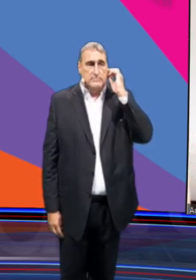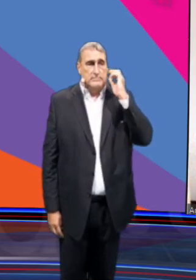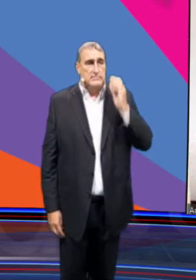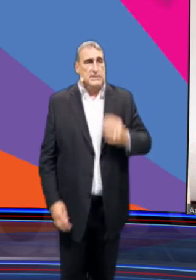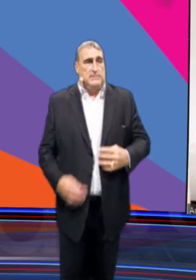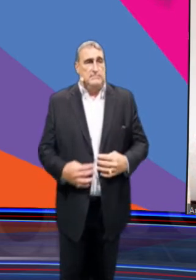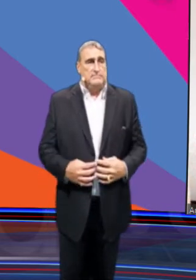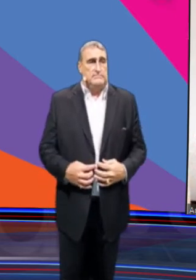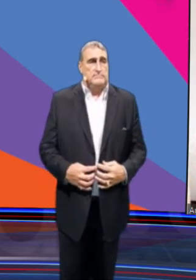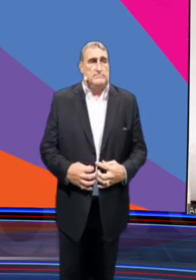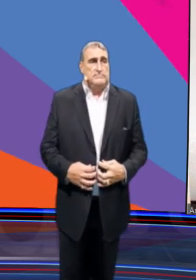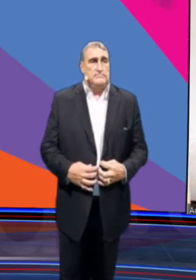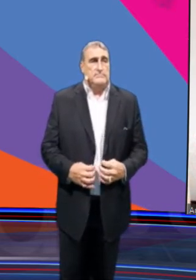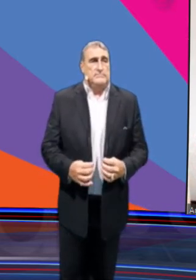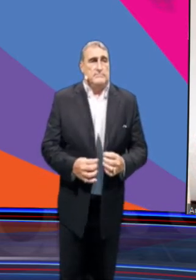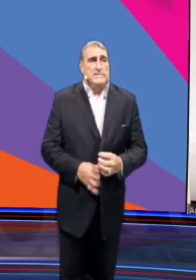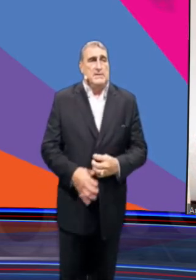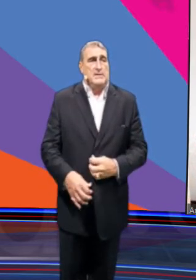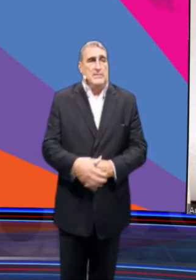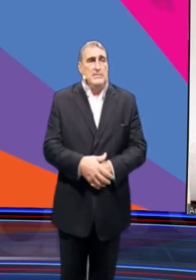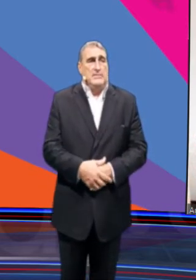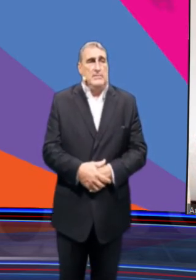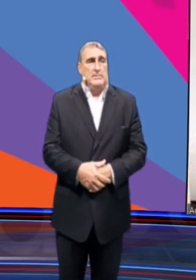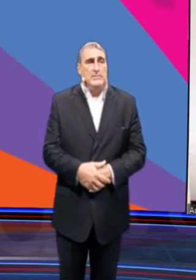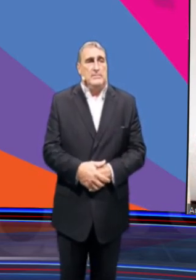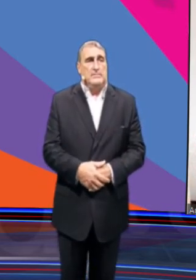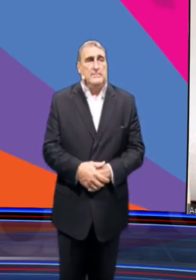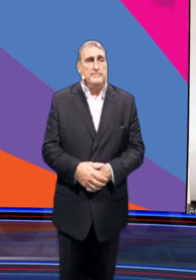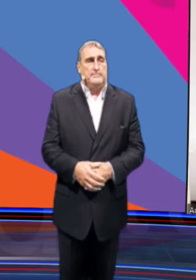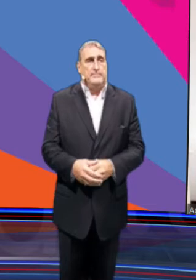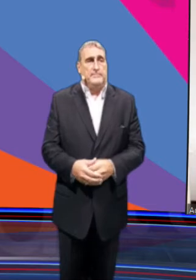minoría. Sí. Si un solo partido ya pone cinco.